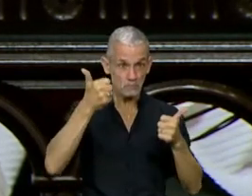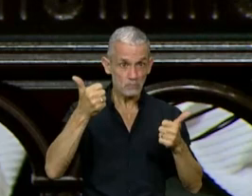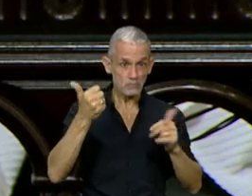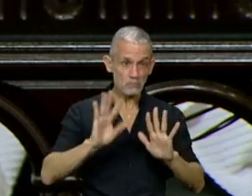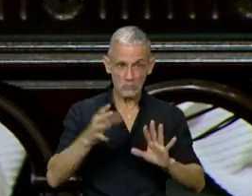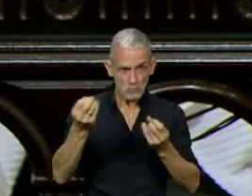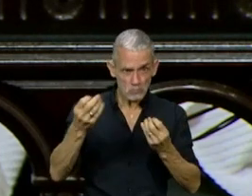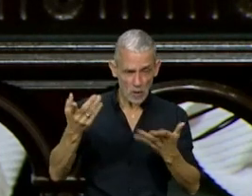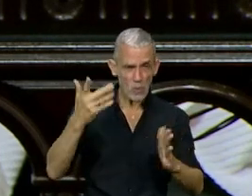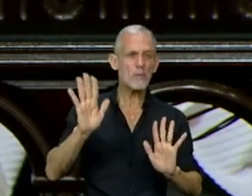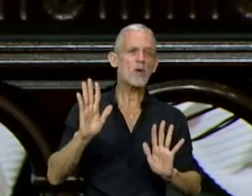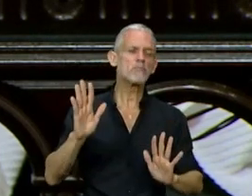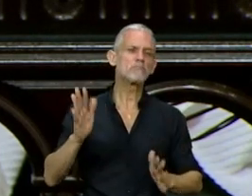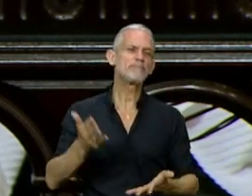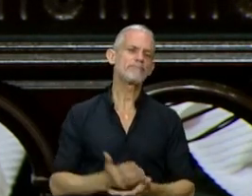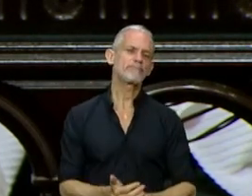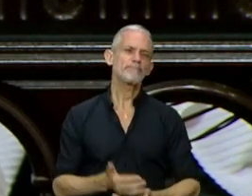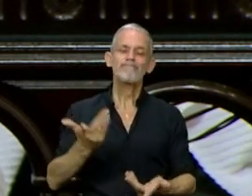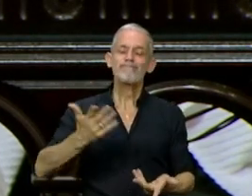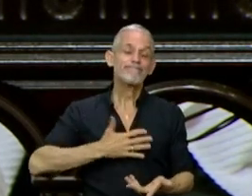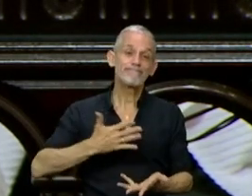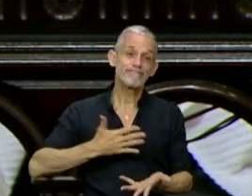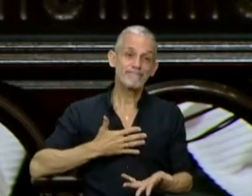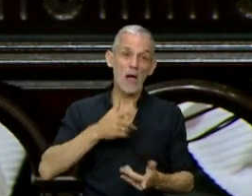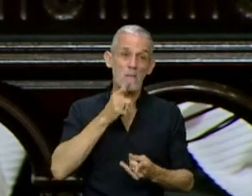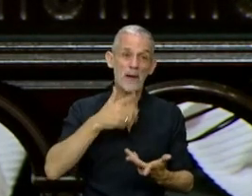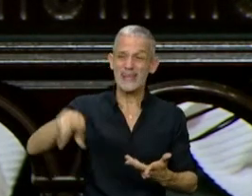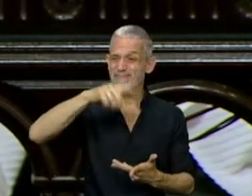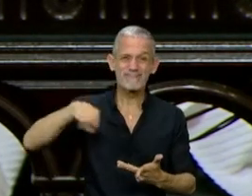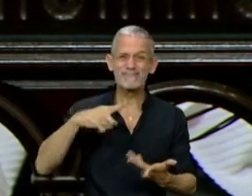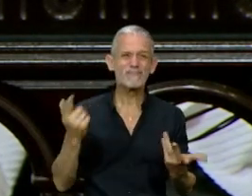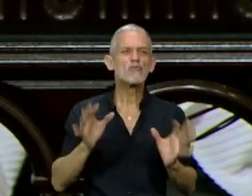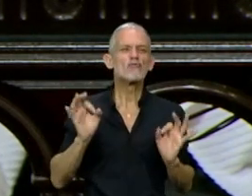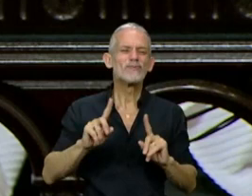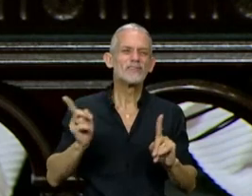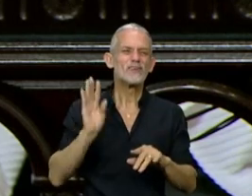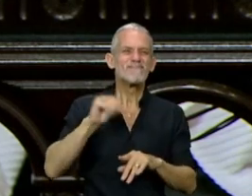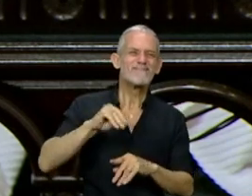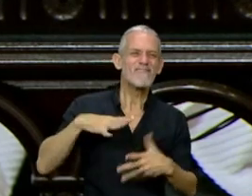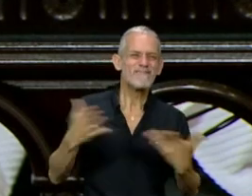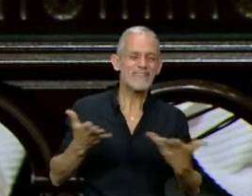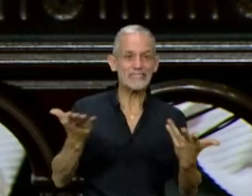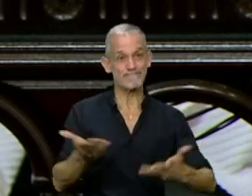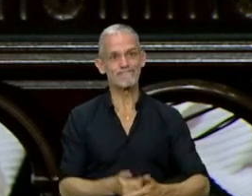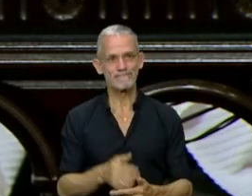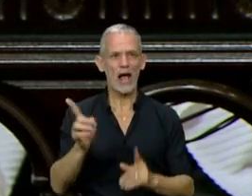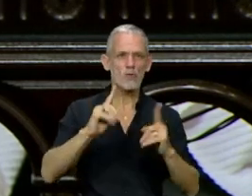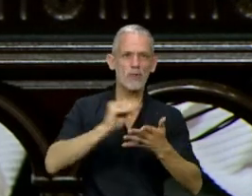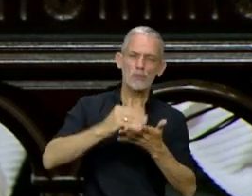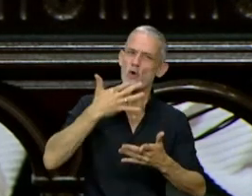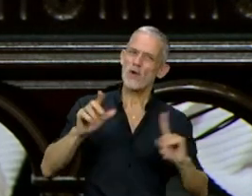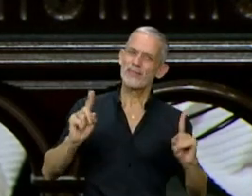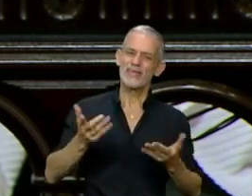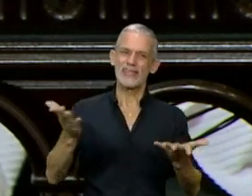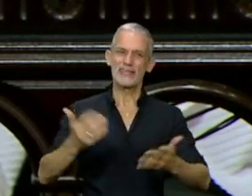muy pertinentes, pero que todavía lamentablemente parecen no ser entendidos y atendidos por muchos diputados y